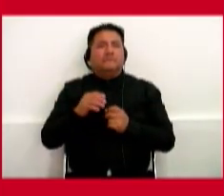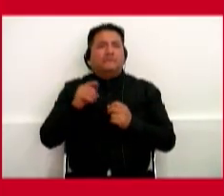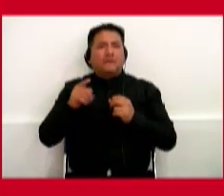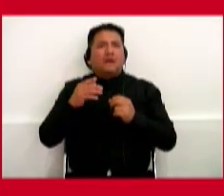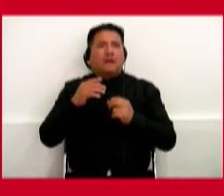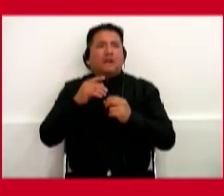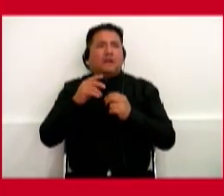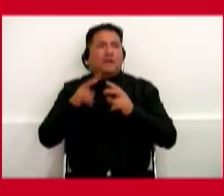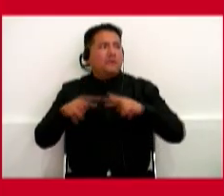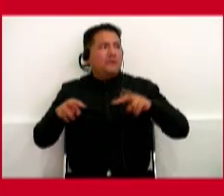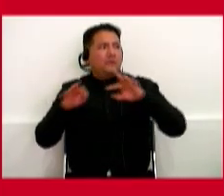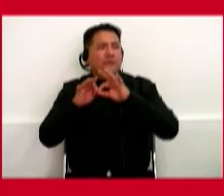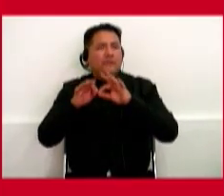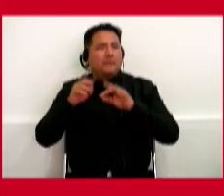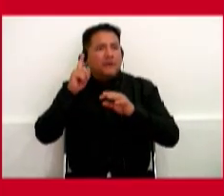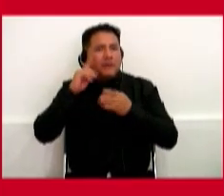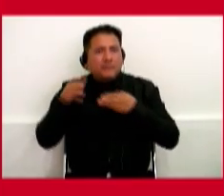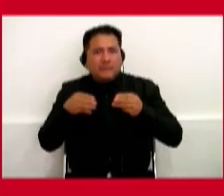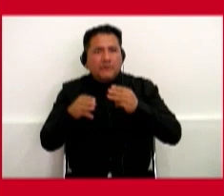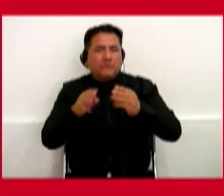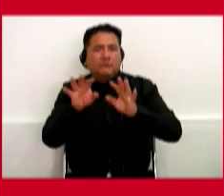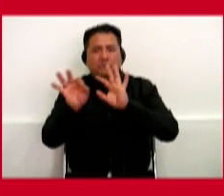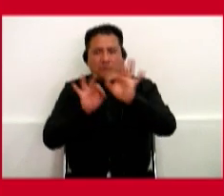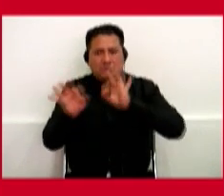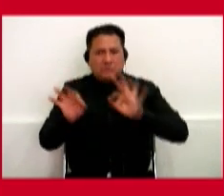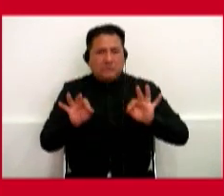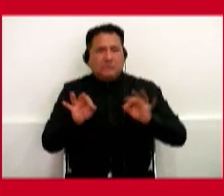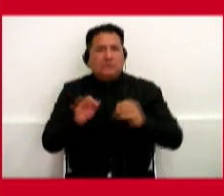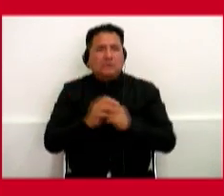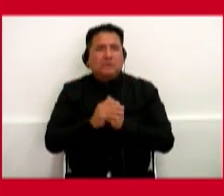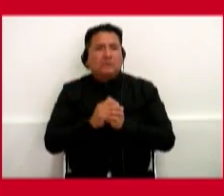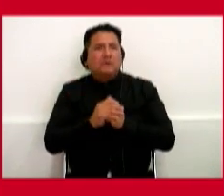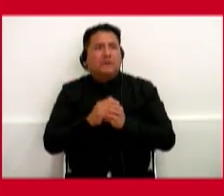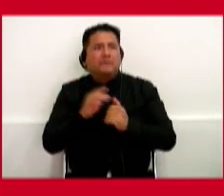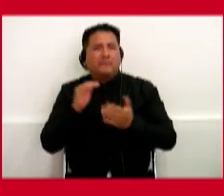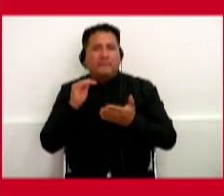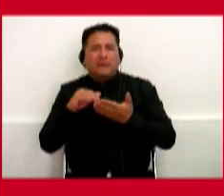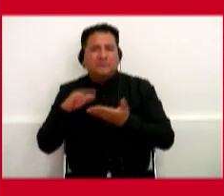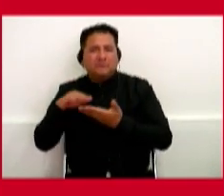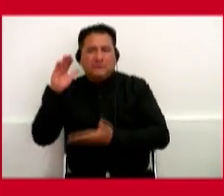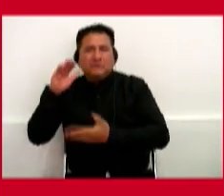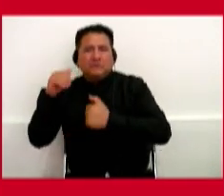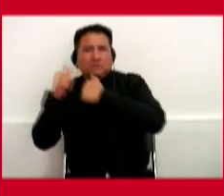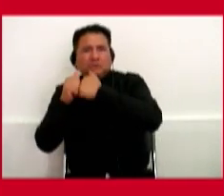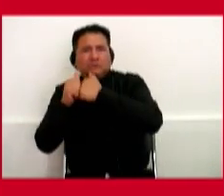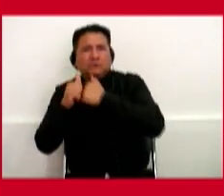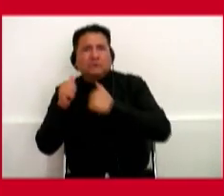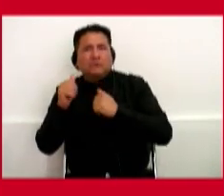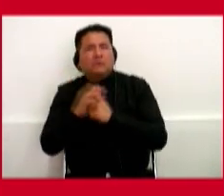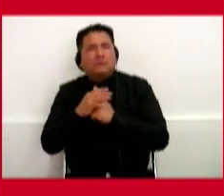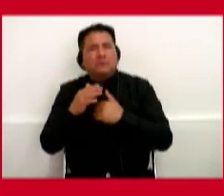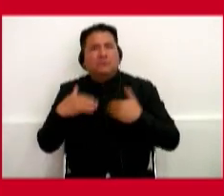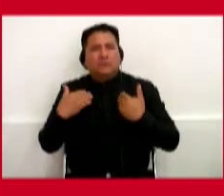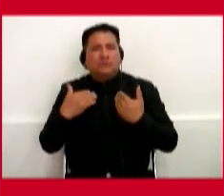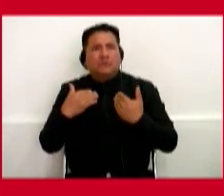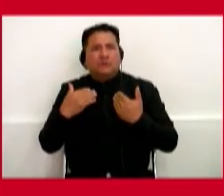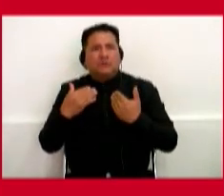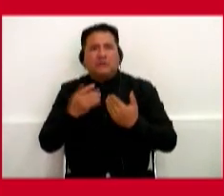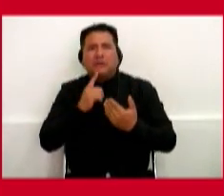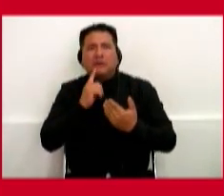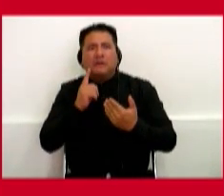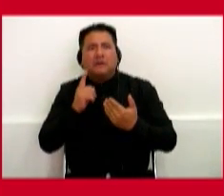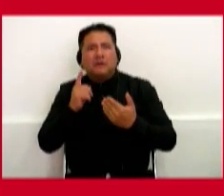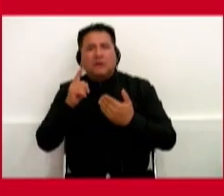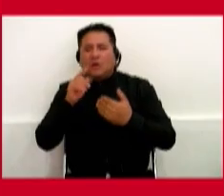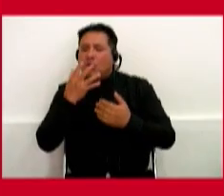como tal, que pueden ser métodos selectivos, métodos a rajo abierto, métodos más masivos tipo sublevel stopping a grandes producciones o sublevel caving o